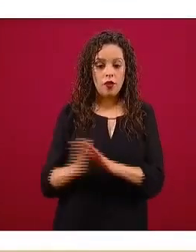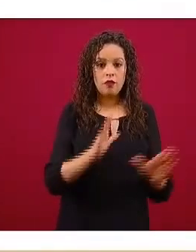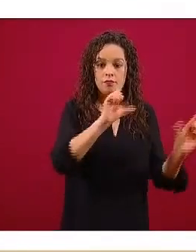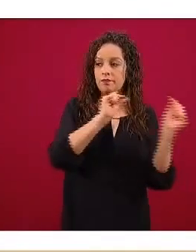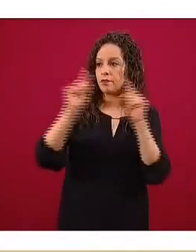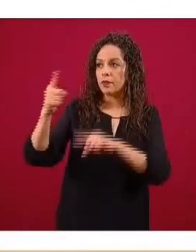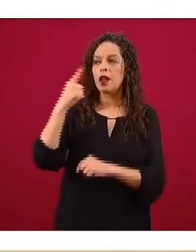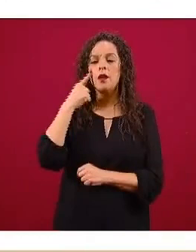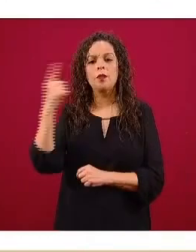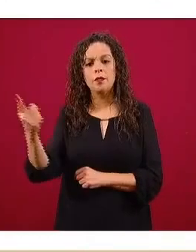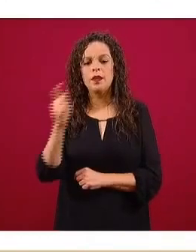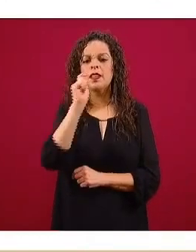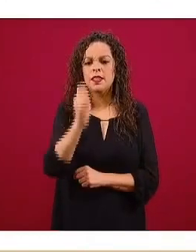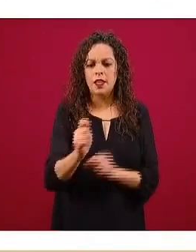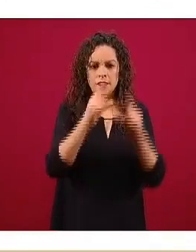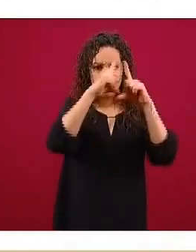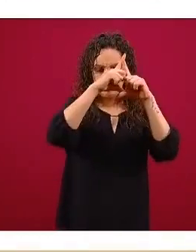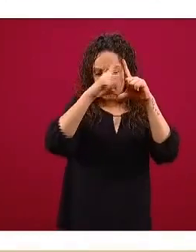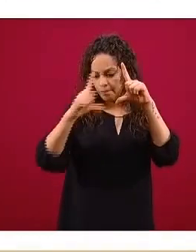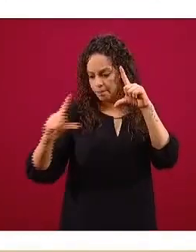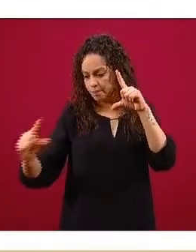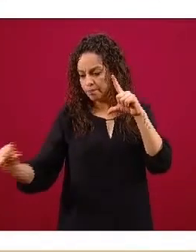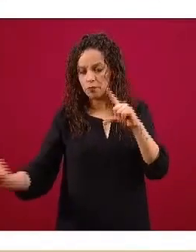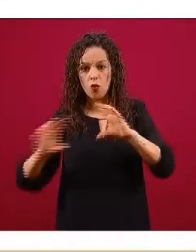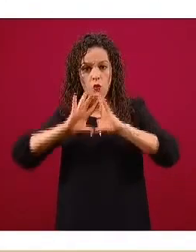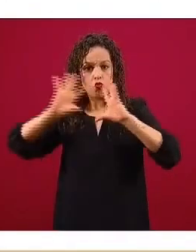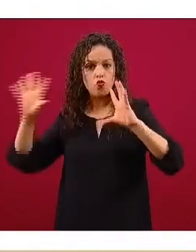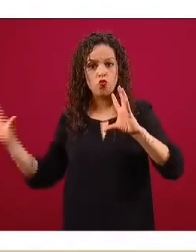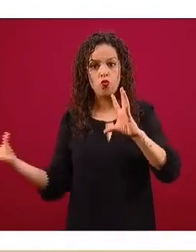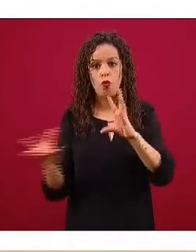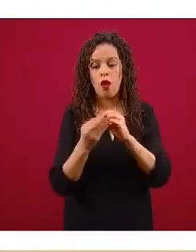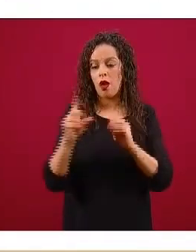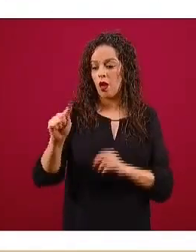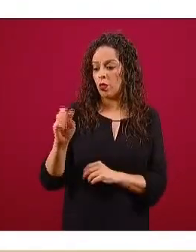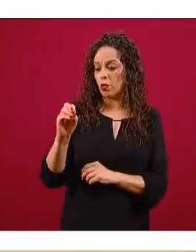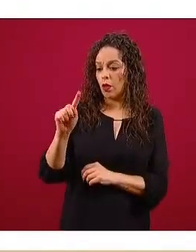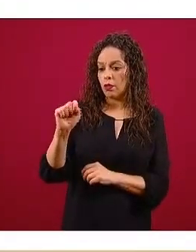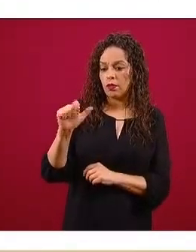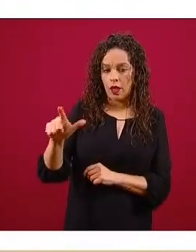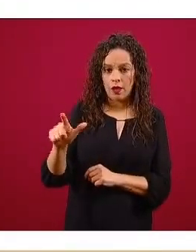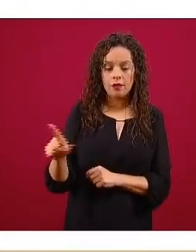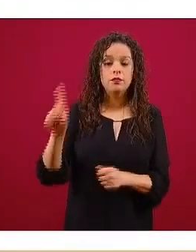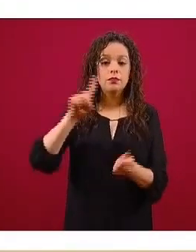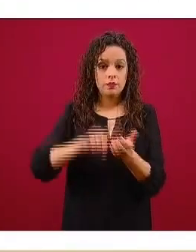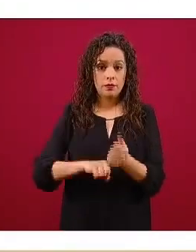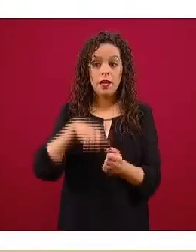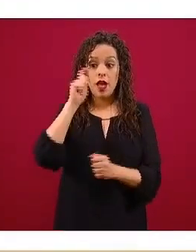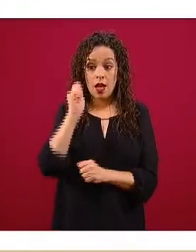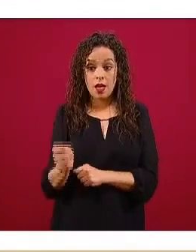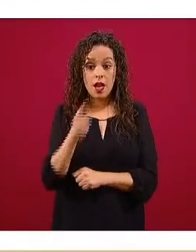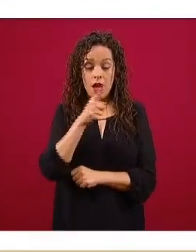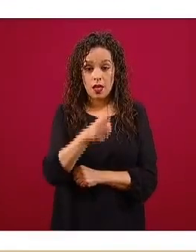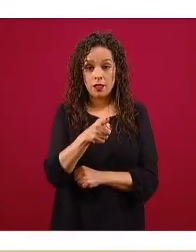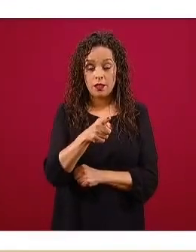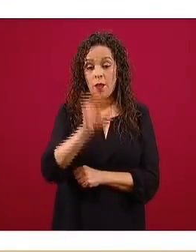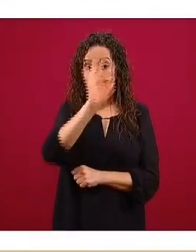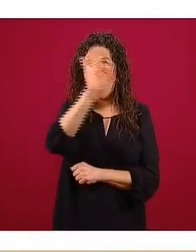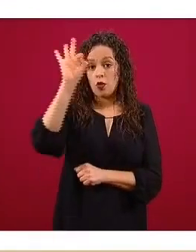la carga total acumulada de casos confirmados, que además genera una tasa de incidencia